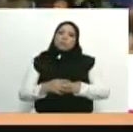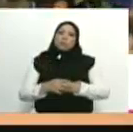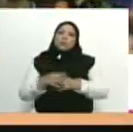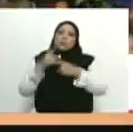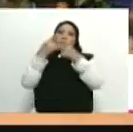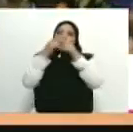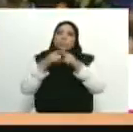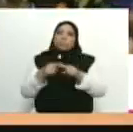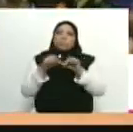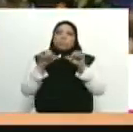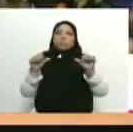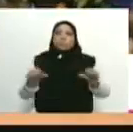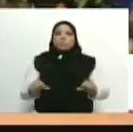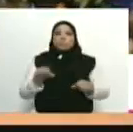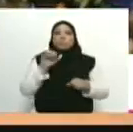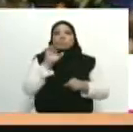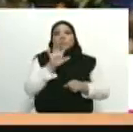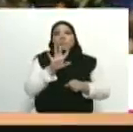sentido,